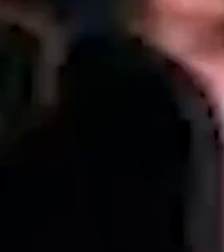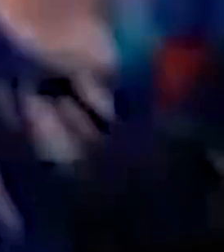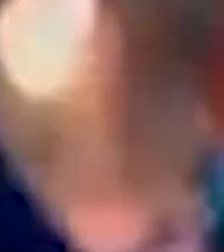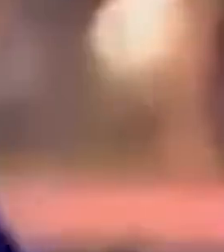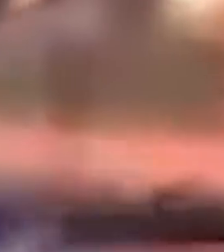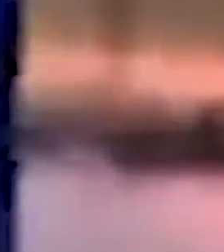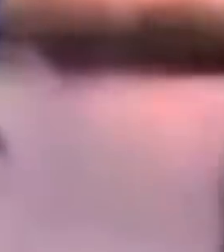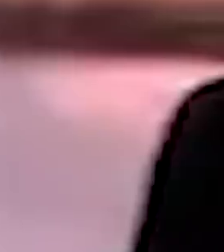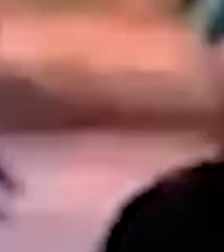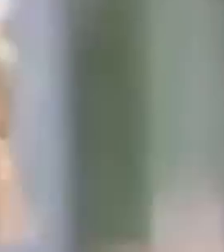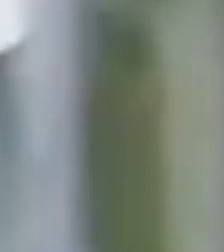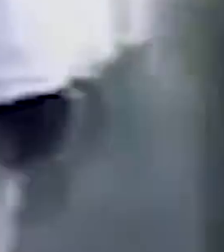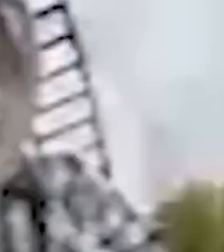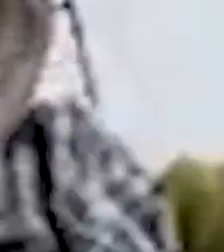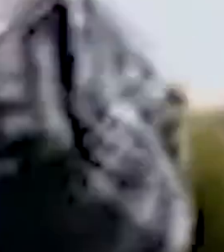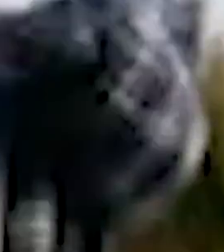Dale